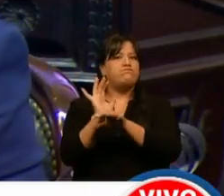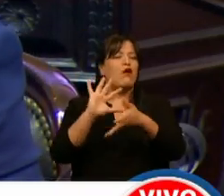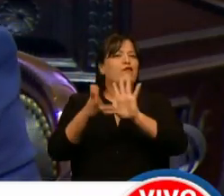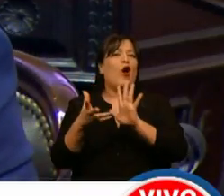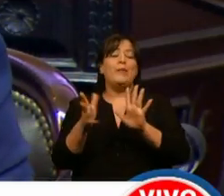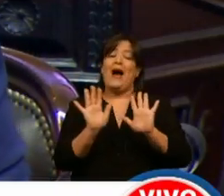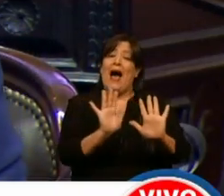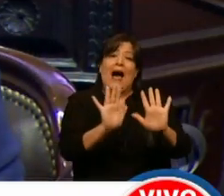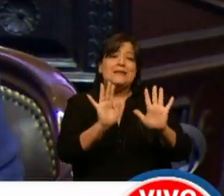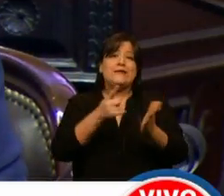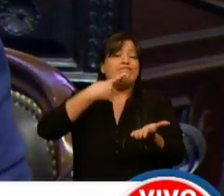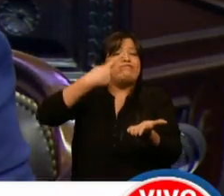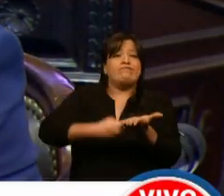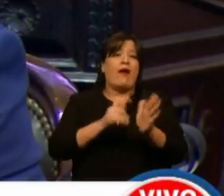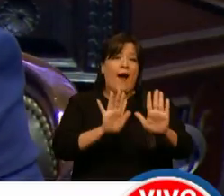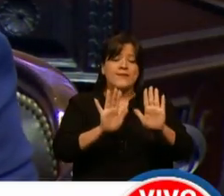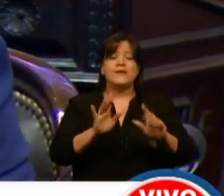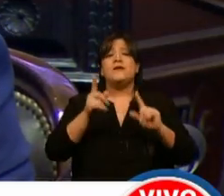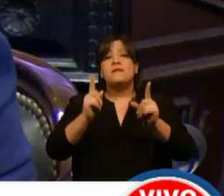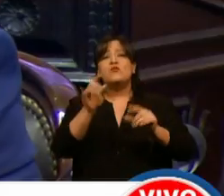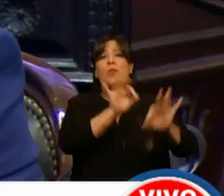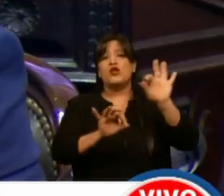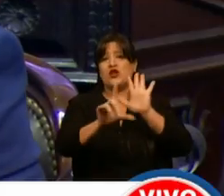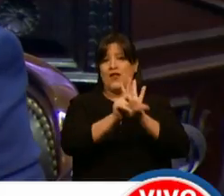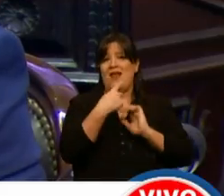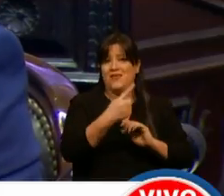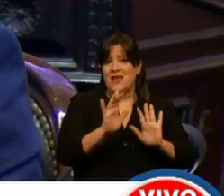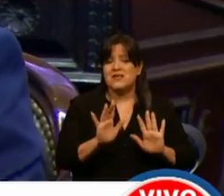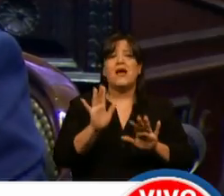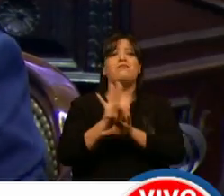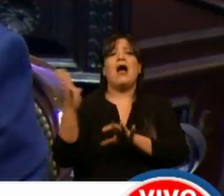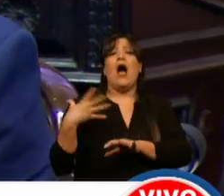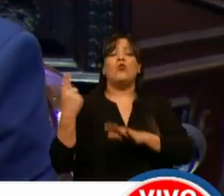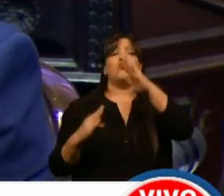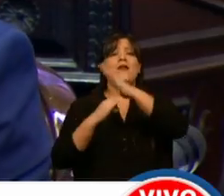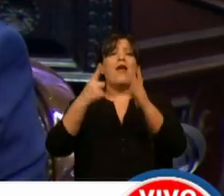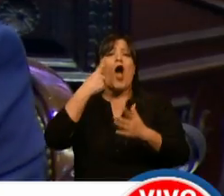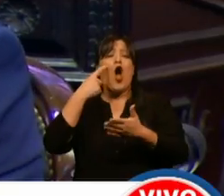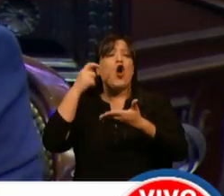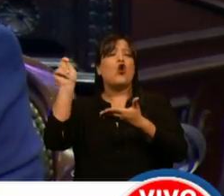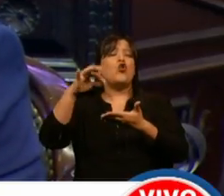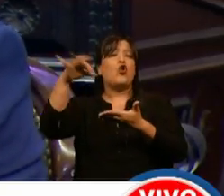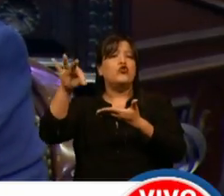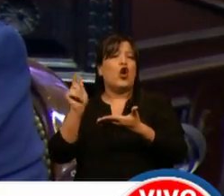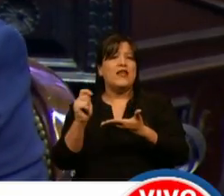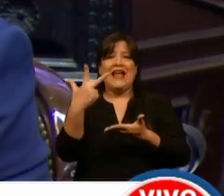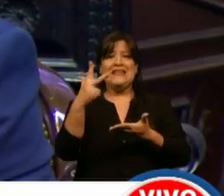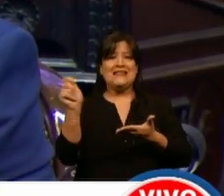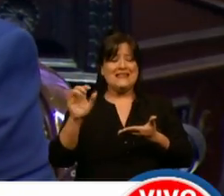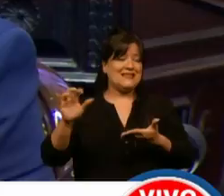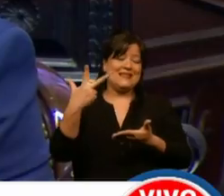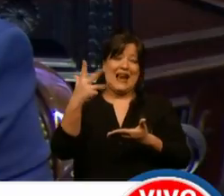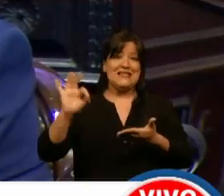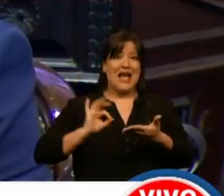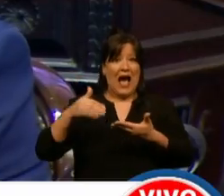discrecional según establece el proyecto de ley dice que la autoridad de aplicación cada tres años puede modificar la